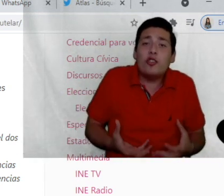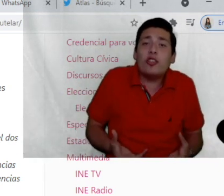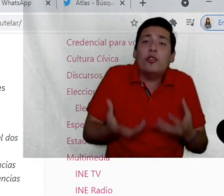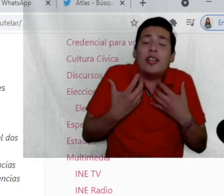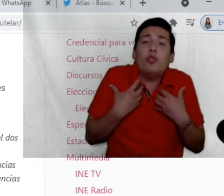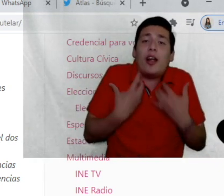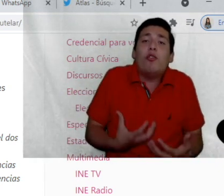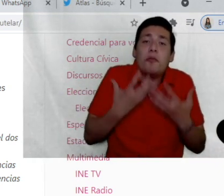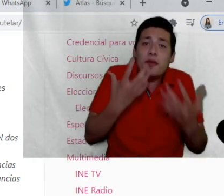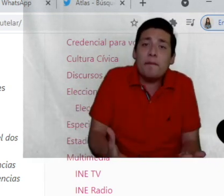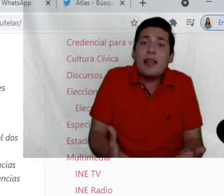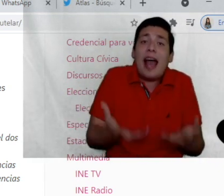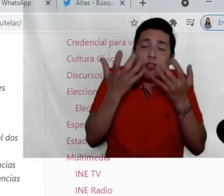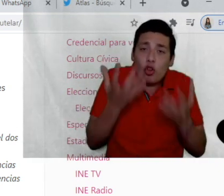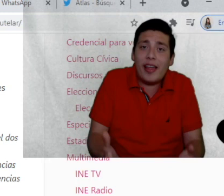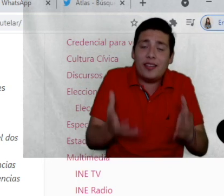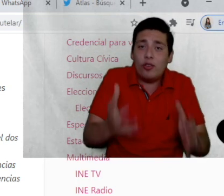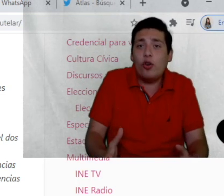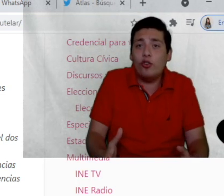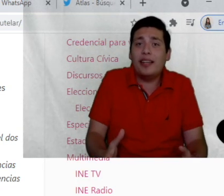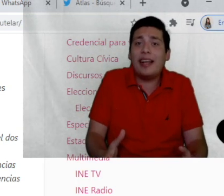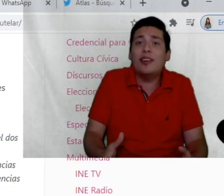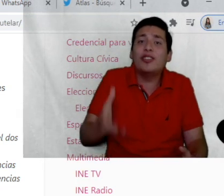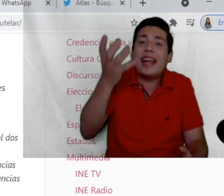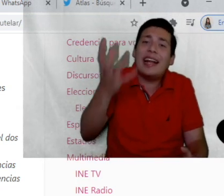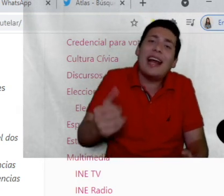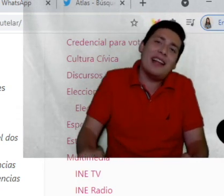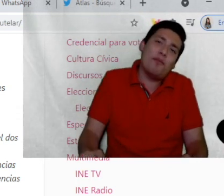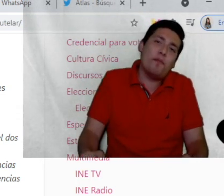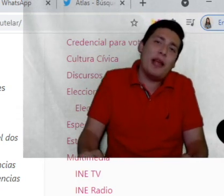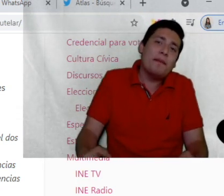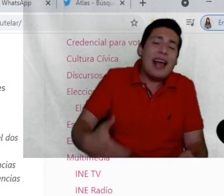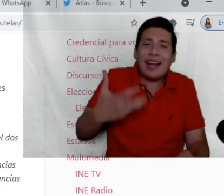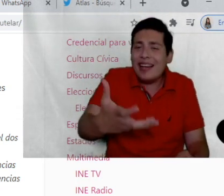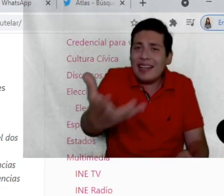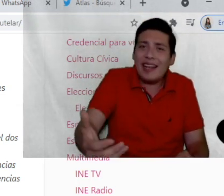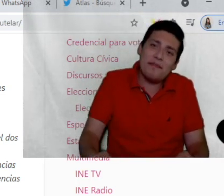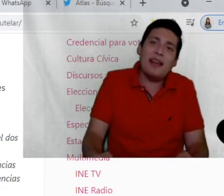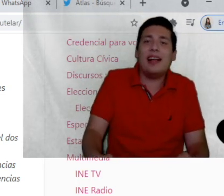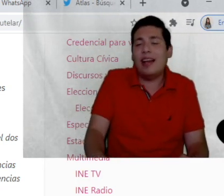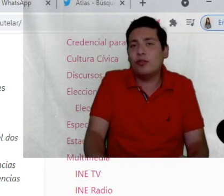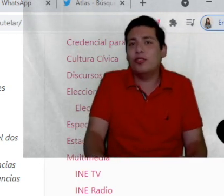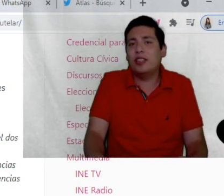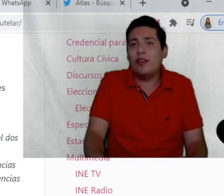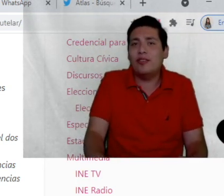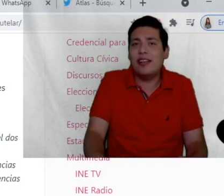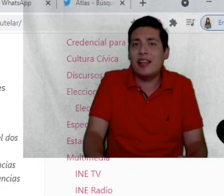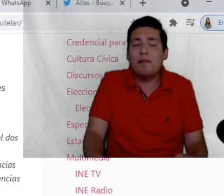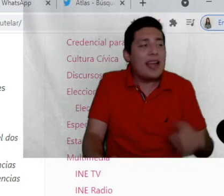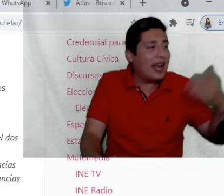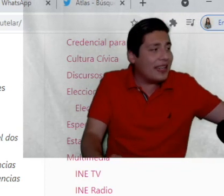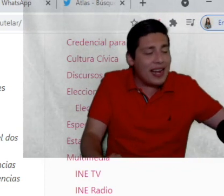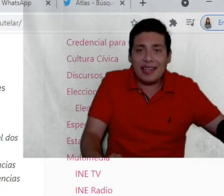los hechos que nos ha tocado a vivir a todas y todos los mexicanos en carne propia. ¿A quién le quieren ver la cara los consejeros del